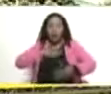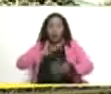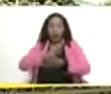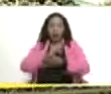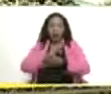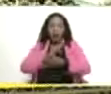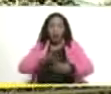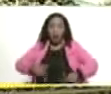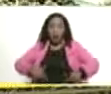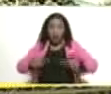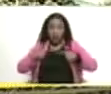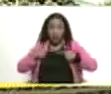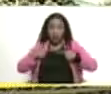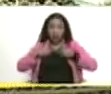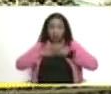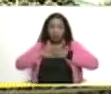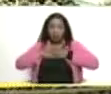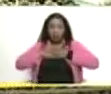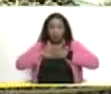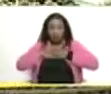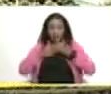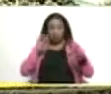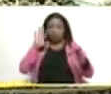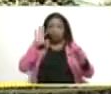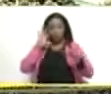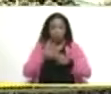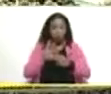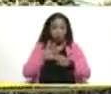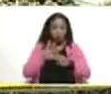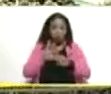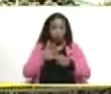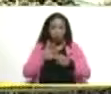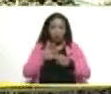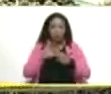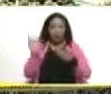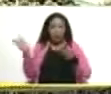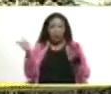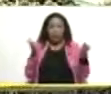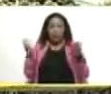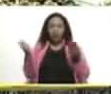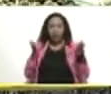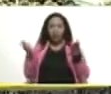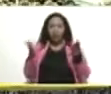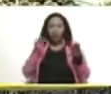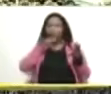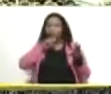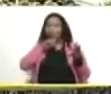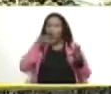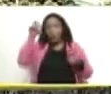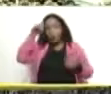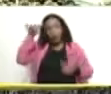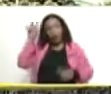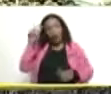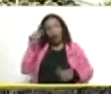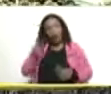su vida. Y se consagró por entero al servicio de la historia y del pueblo de